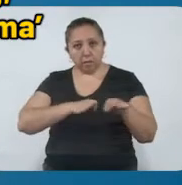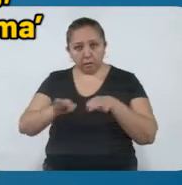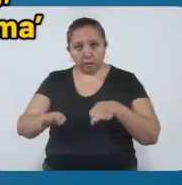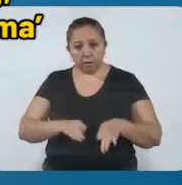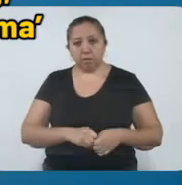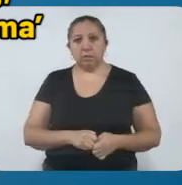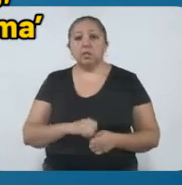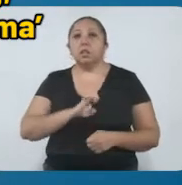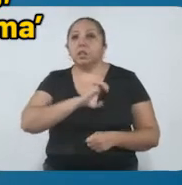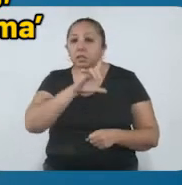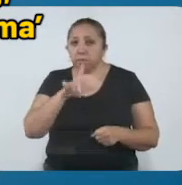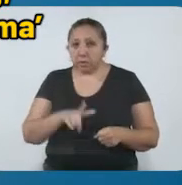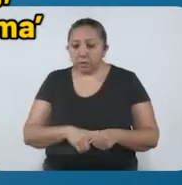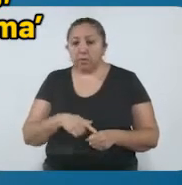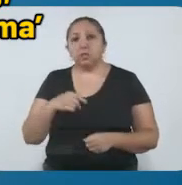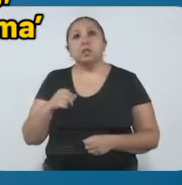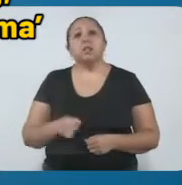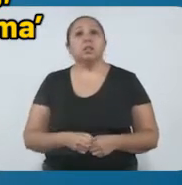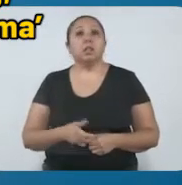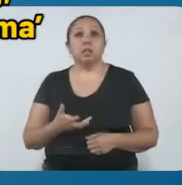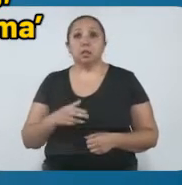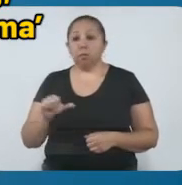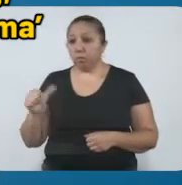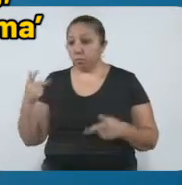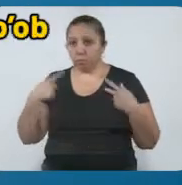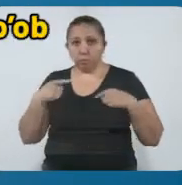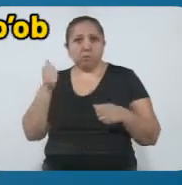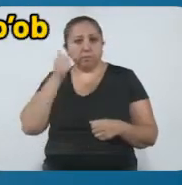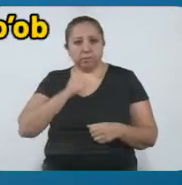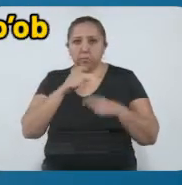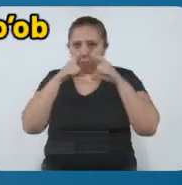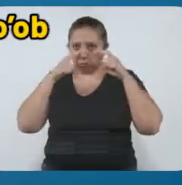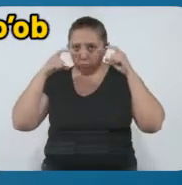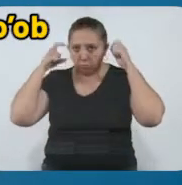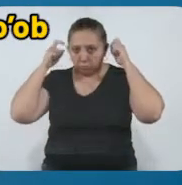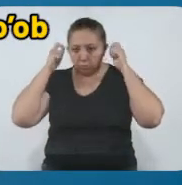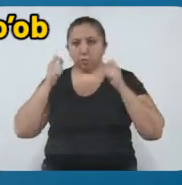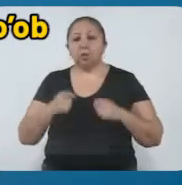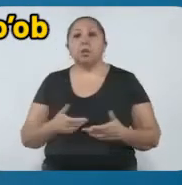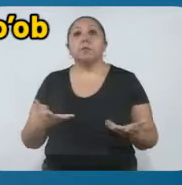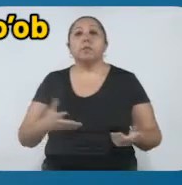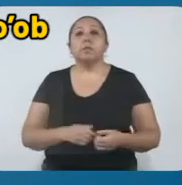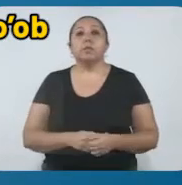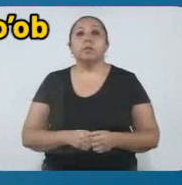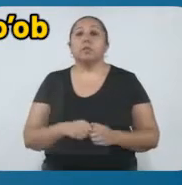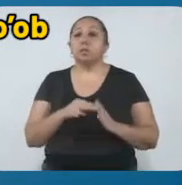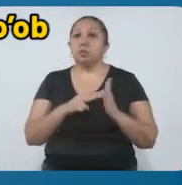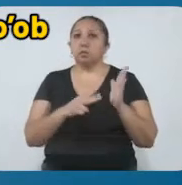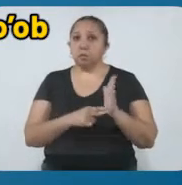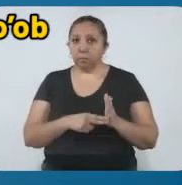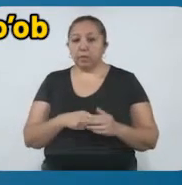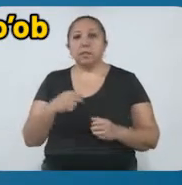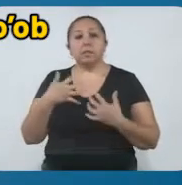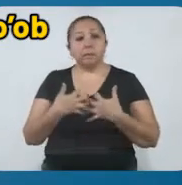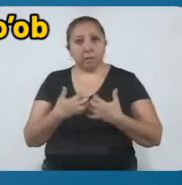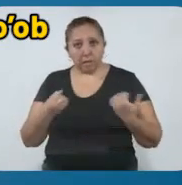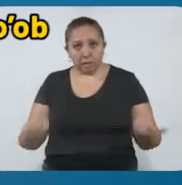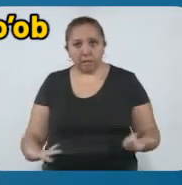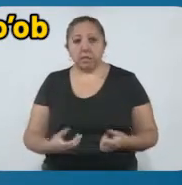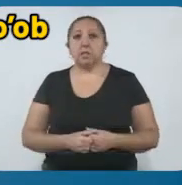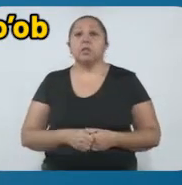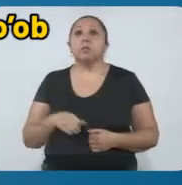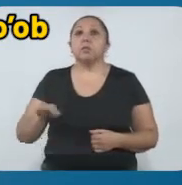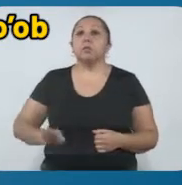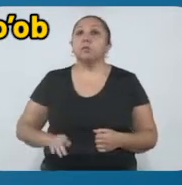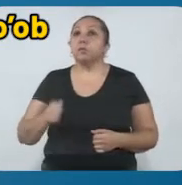de giros esenciales, tengan o no contacto con sus clientes, por lo que deberá aplicarse de manera rigurosa en las empresas que por sus